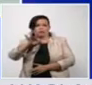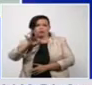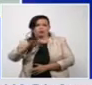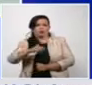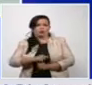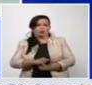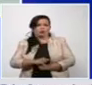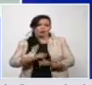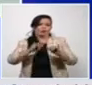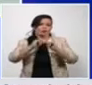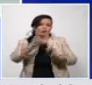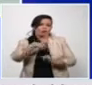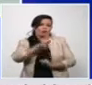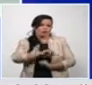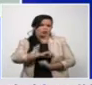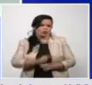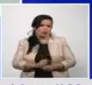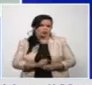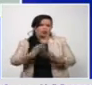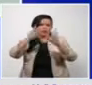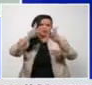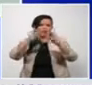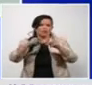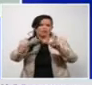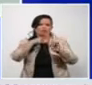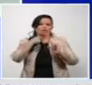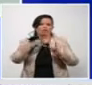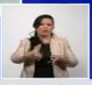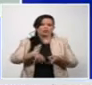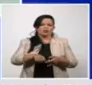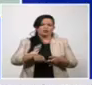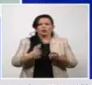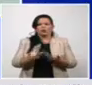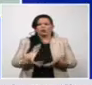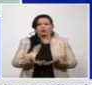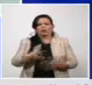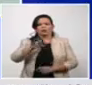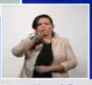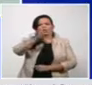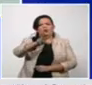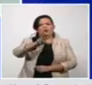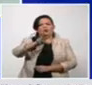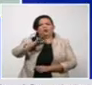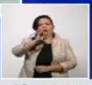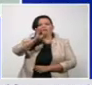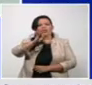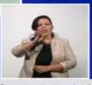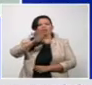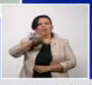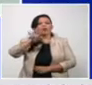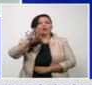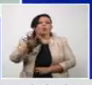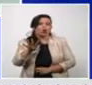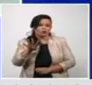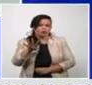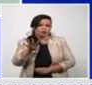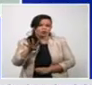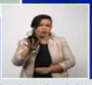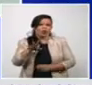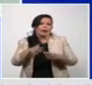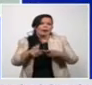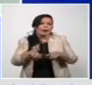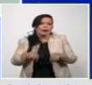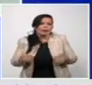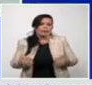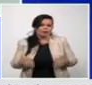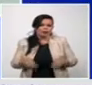y con una cifra de fallecidos de 274, pero que da una tasa